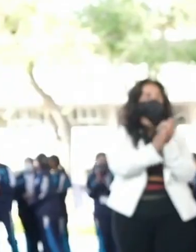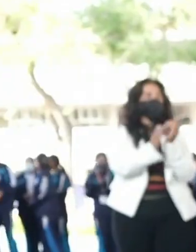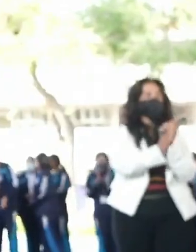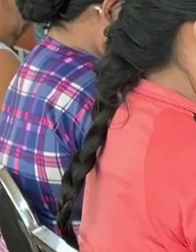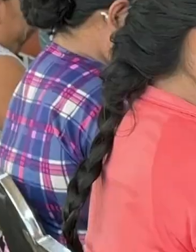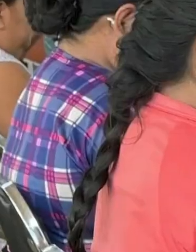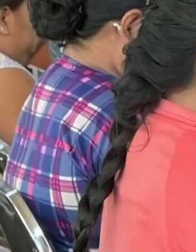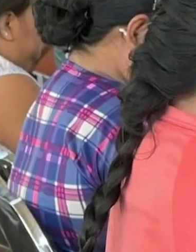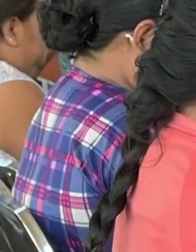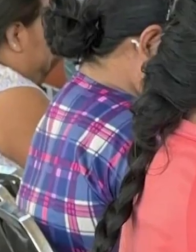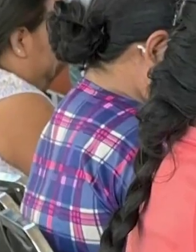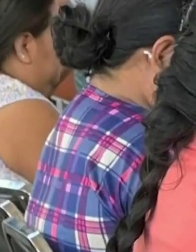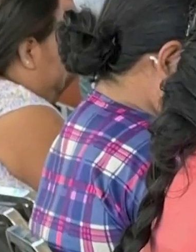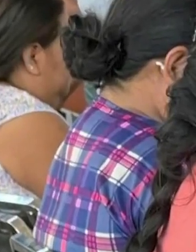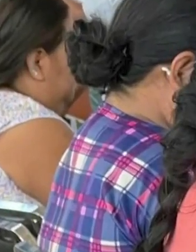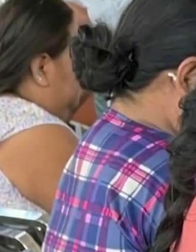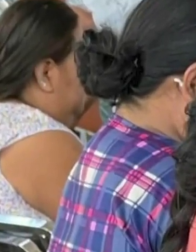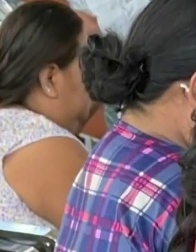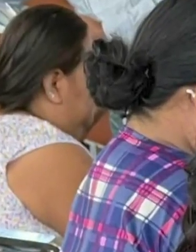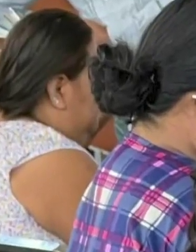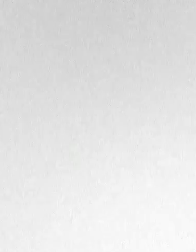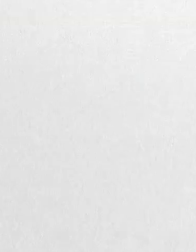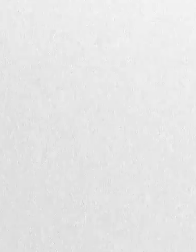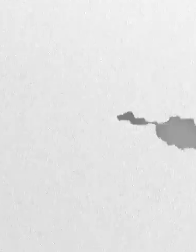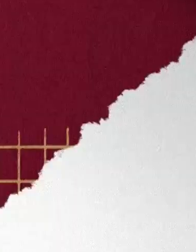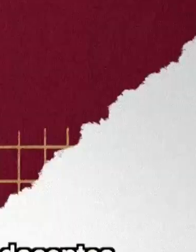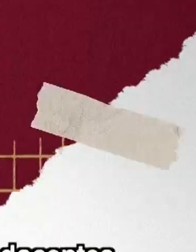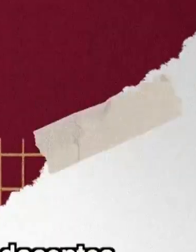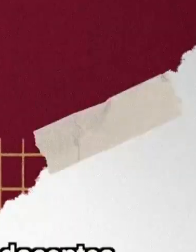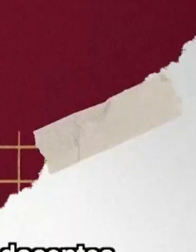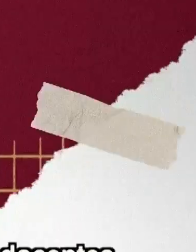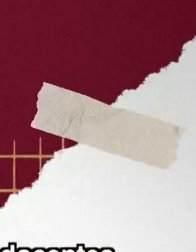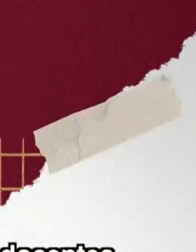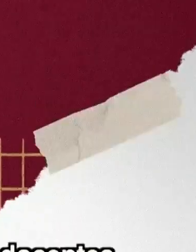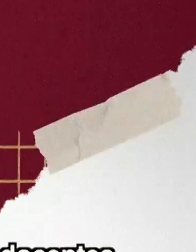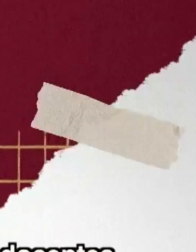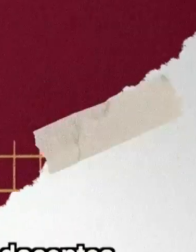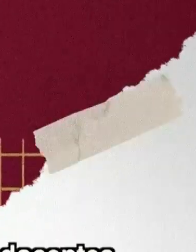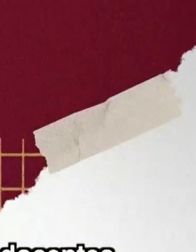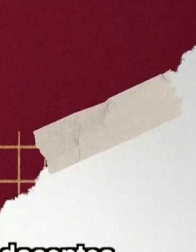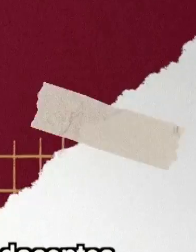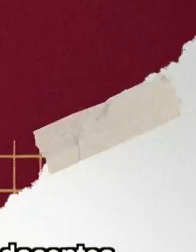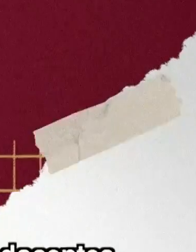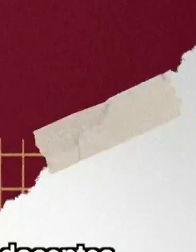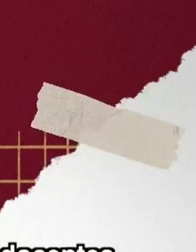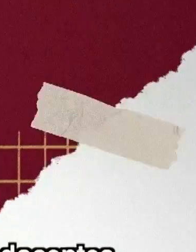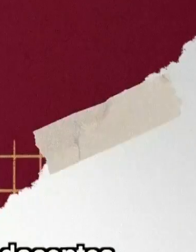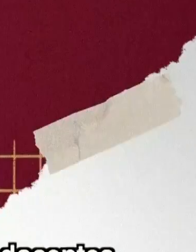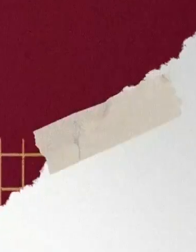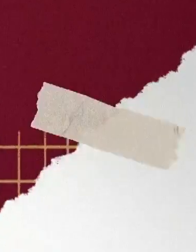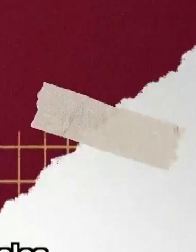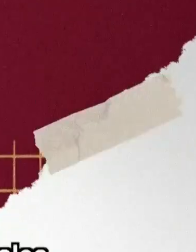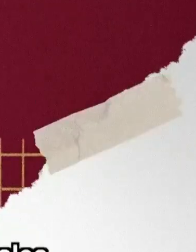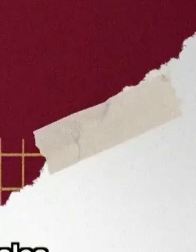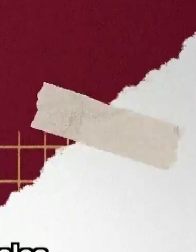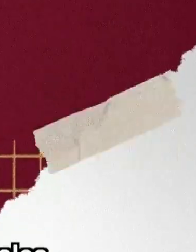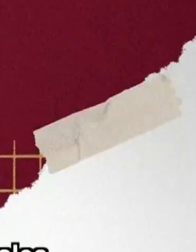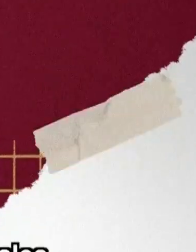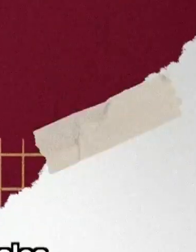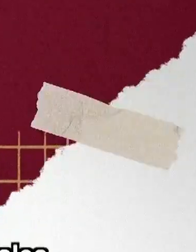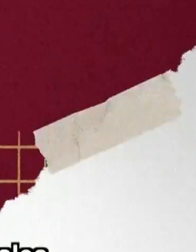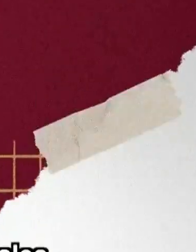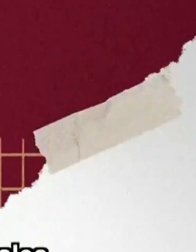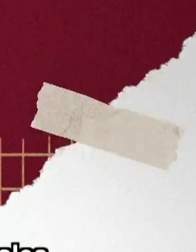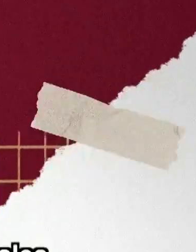estar prevenidos ante estas situaciones de la droga. La estrategia contempla videos para estudiantes y docentes, contenido